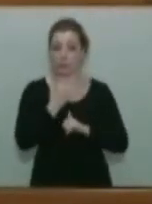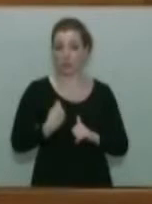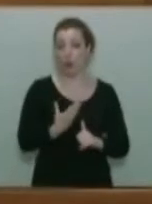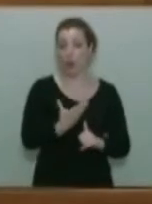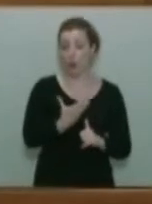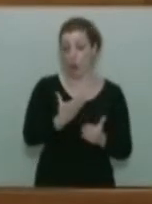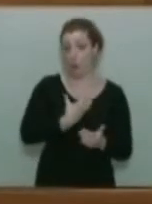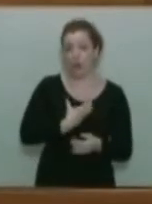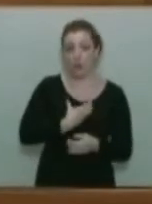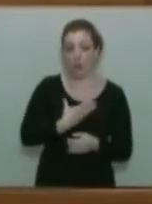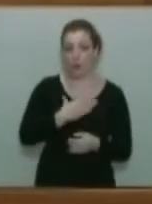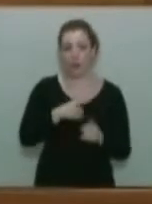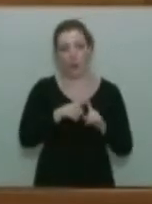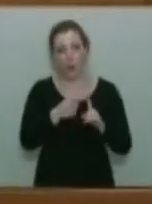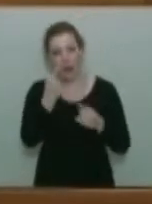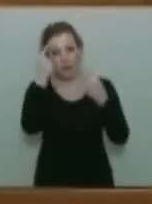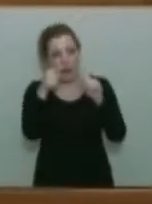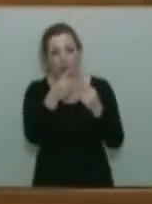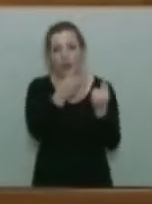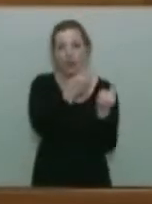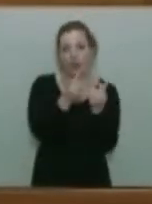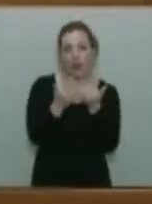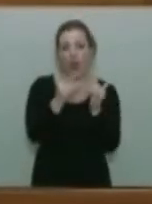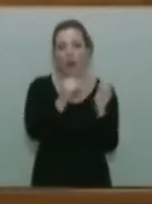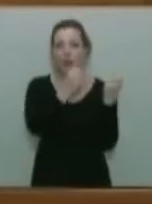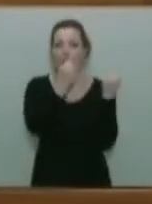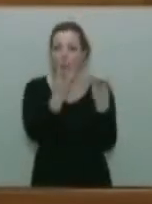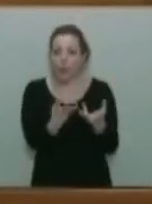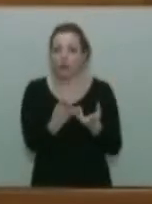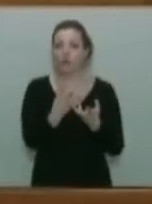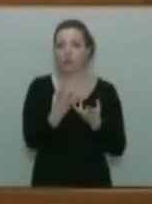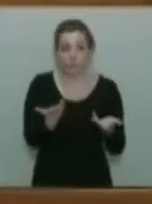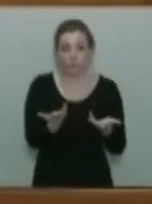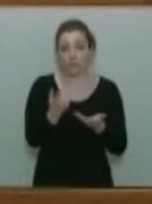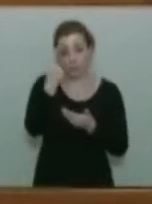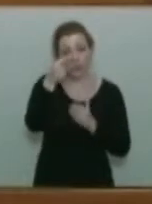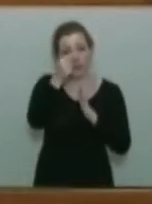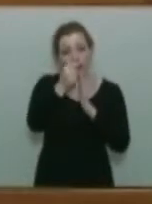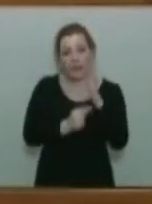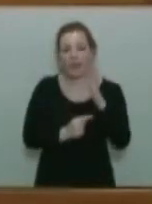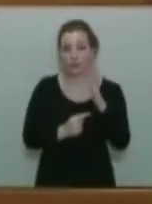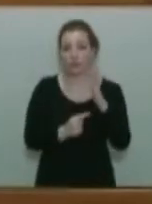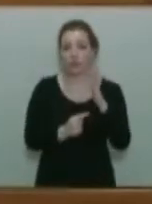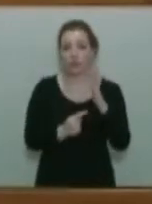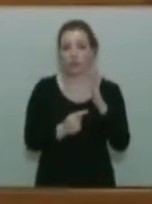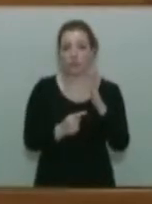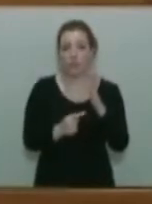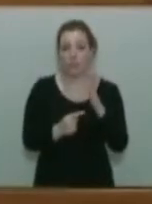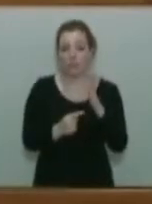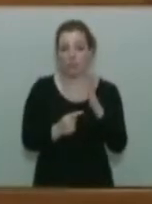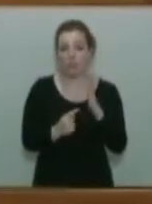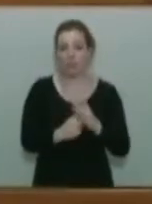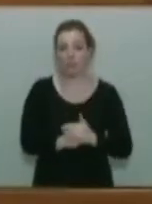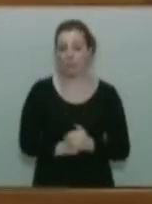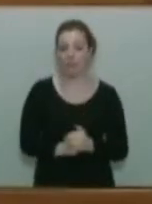ir haciendo una previsión del dinero que iban a disponer. Ya me dirá usted cuál va a ser los criterios de valoración que se recogerán ahora en las bases. Bueno, pues